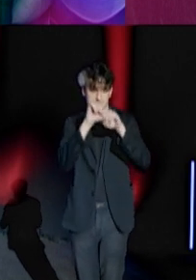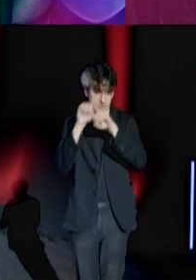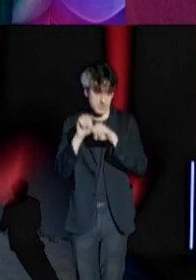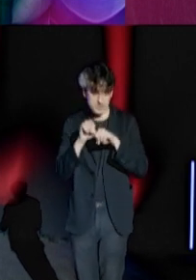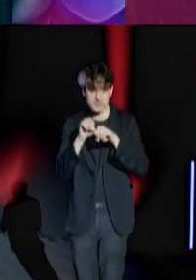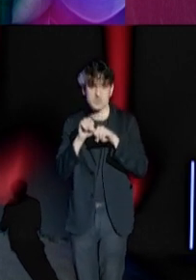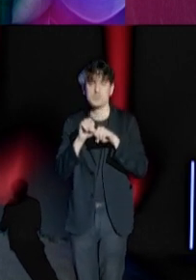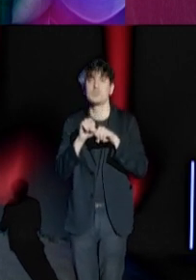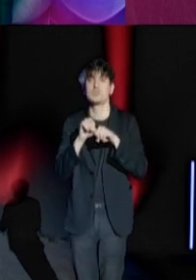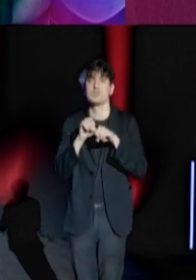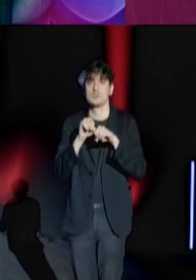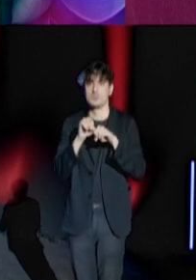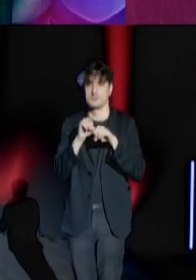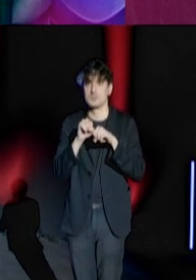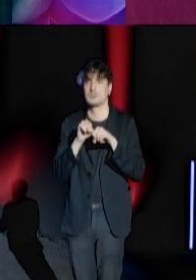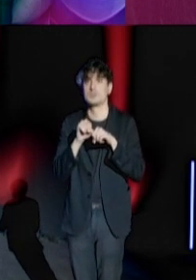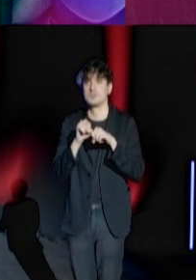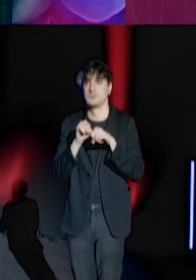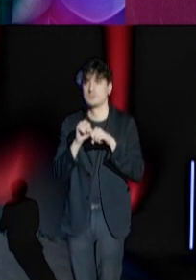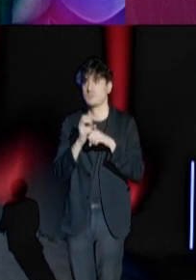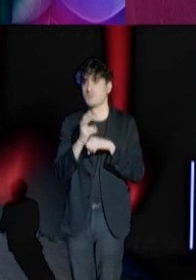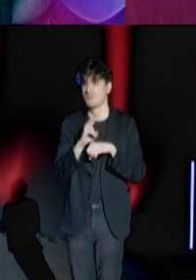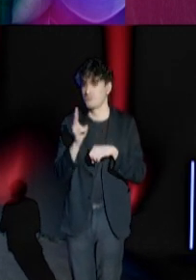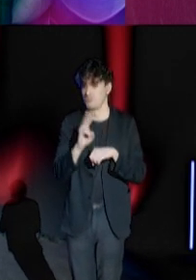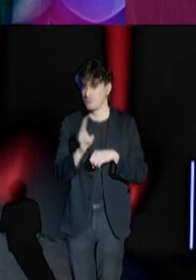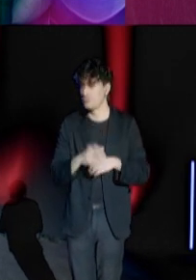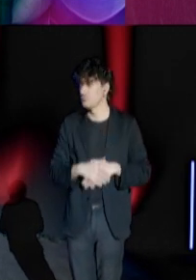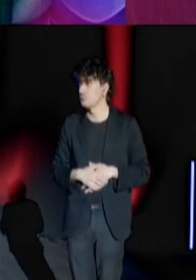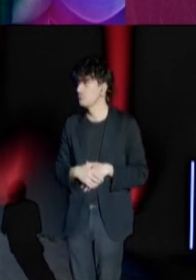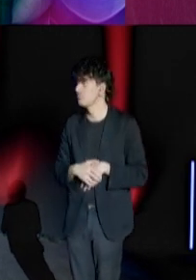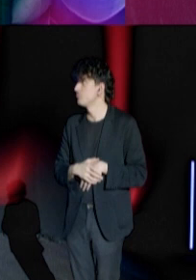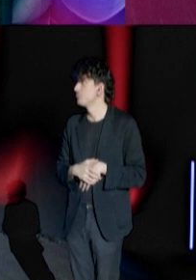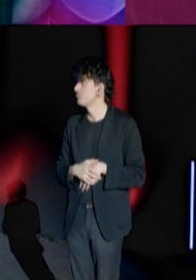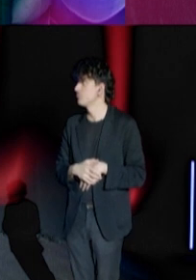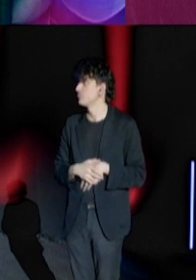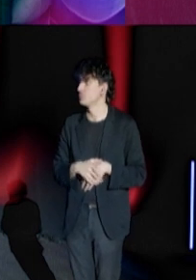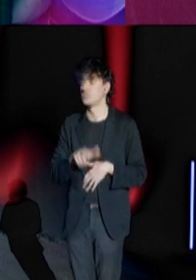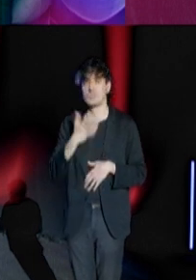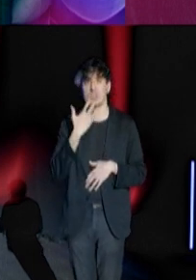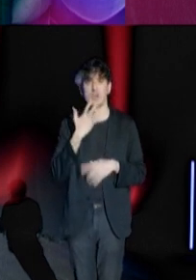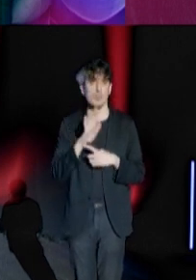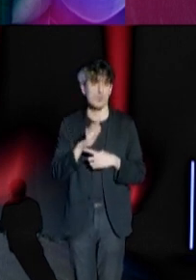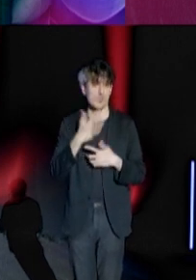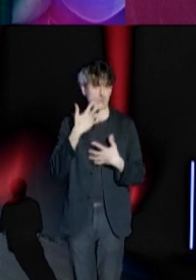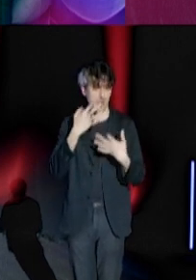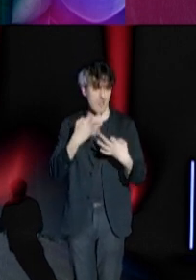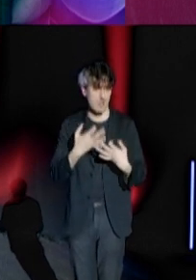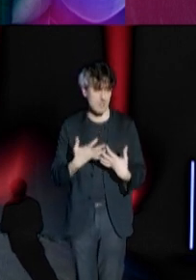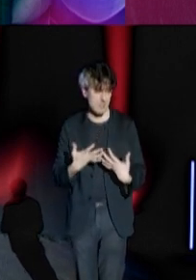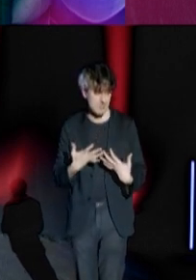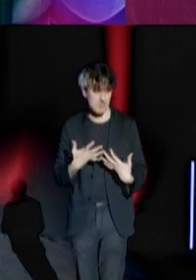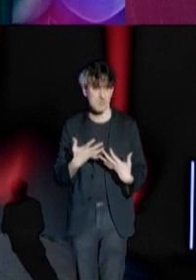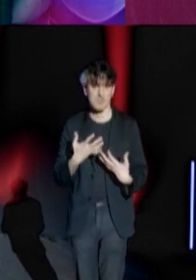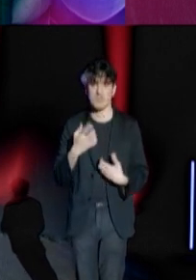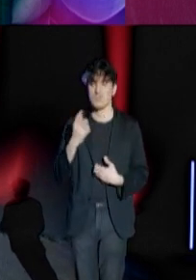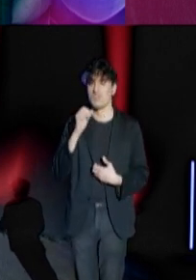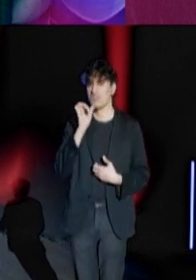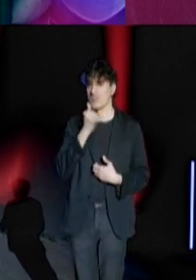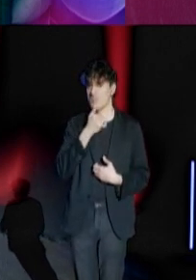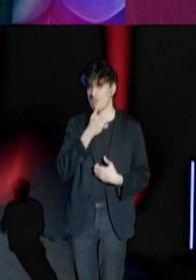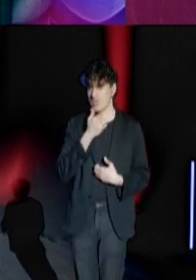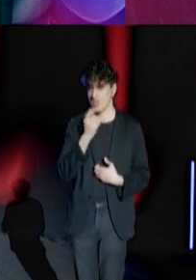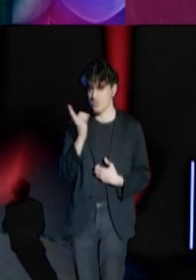copilot ese círculo virtuoso entre los dos no Estos son ejemplos reales está anonimizado pero ahí tenéis un